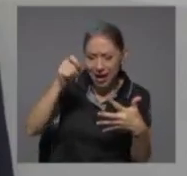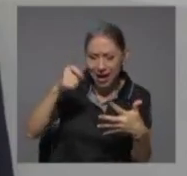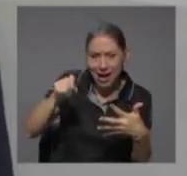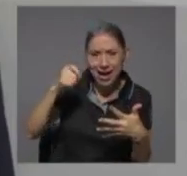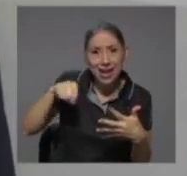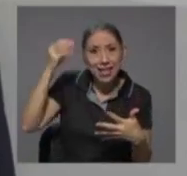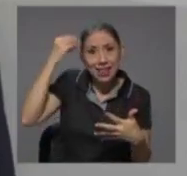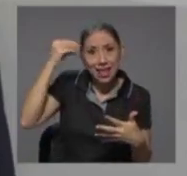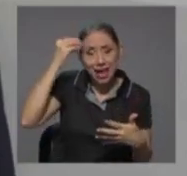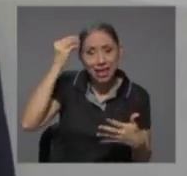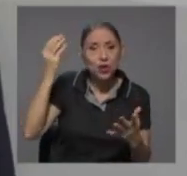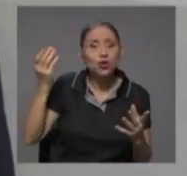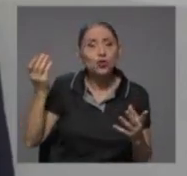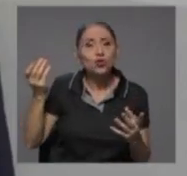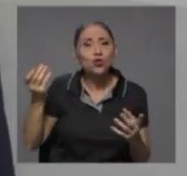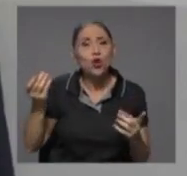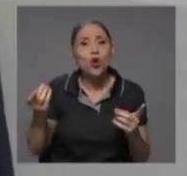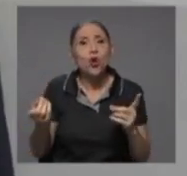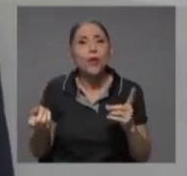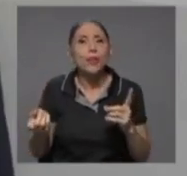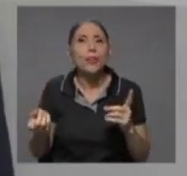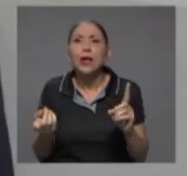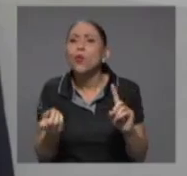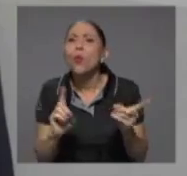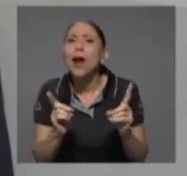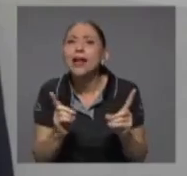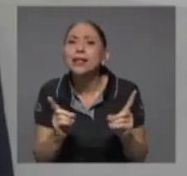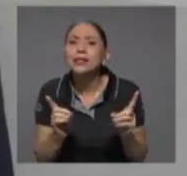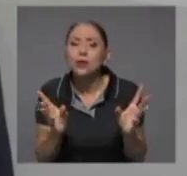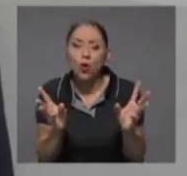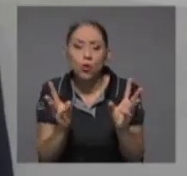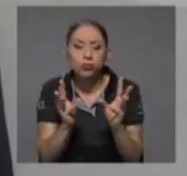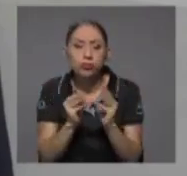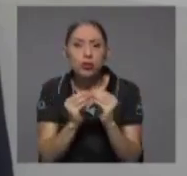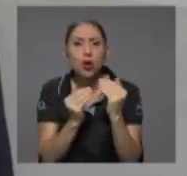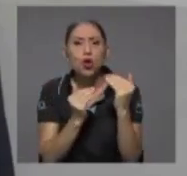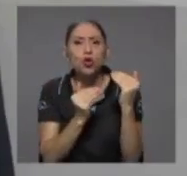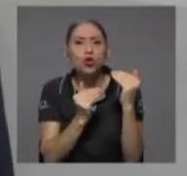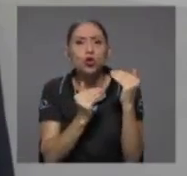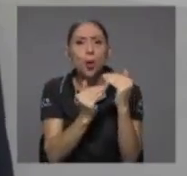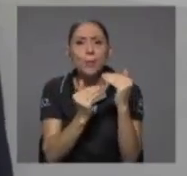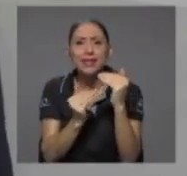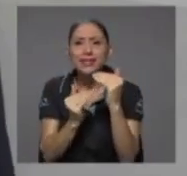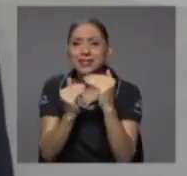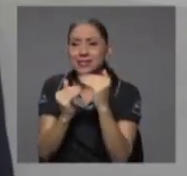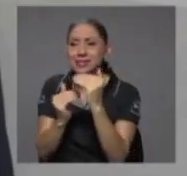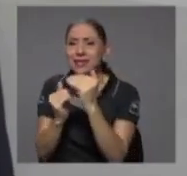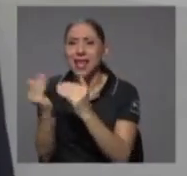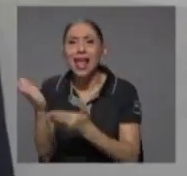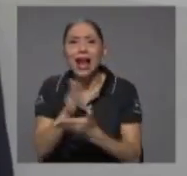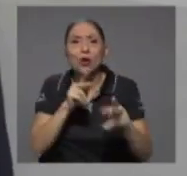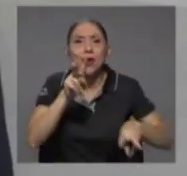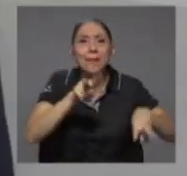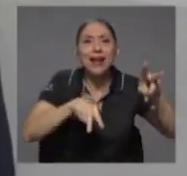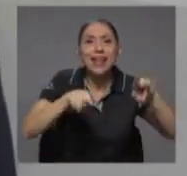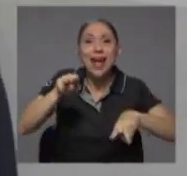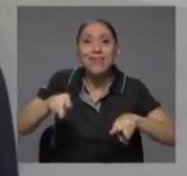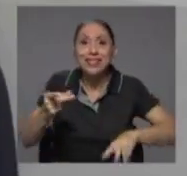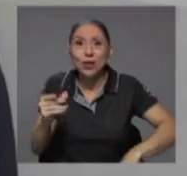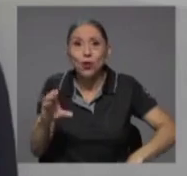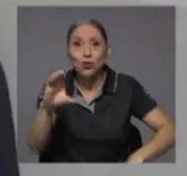ejemplo, los topes, ¿verdad? En algunas variables de colocación con respecto a tasas de interés y